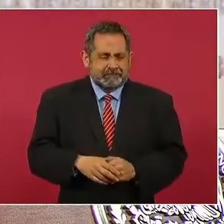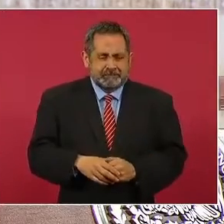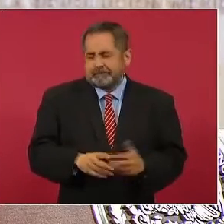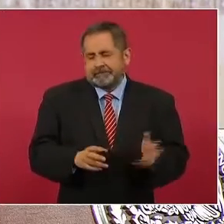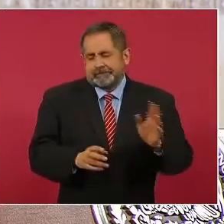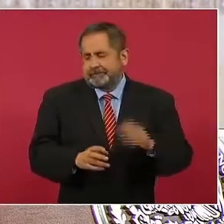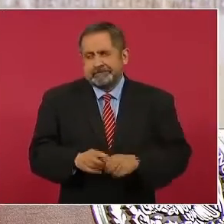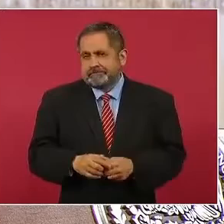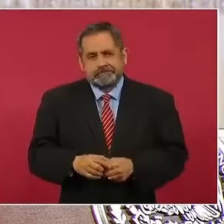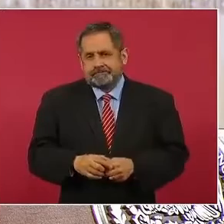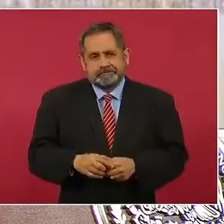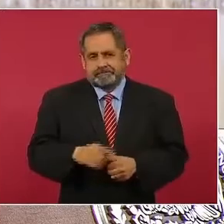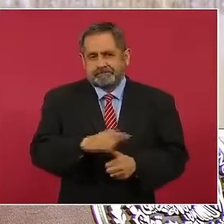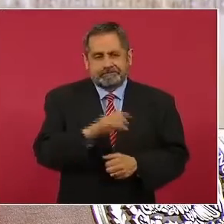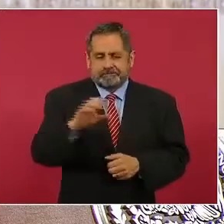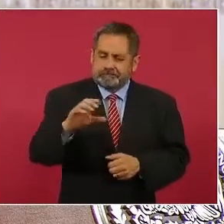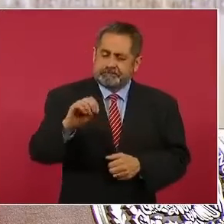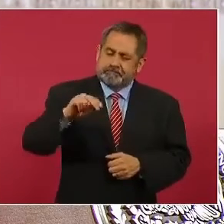Lo del CONACYT